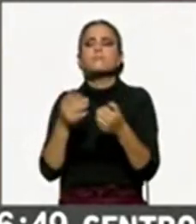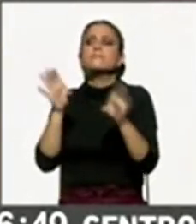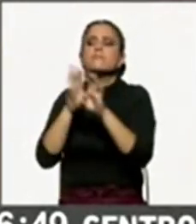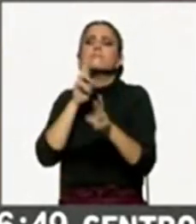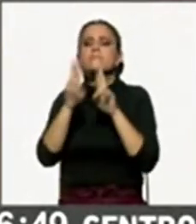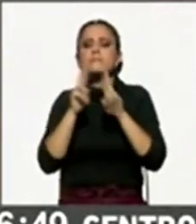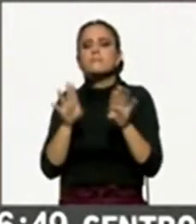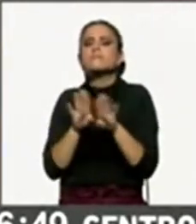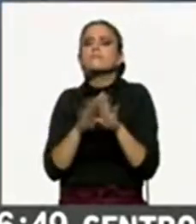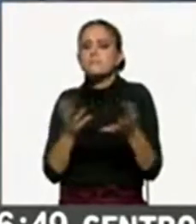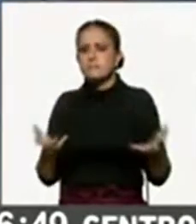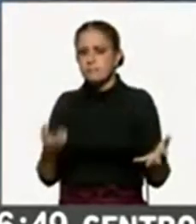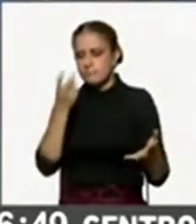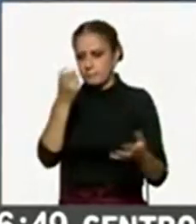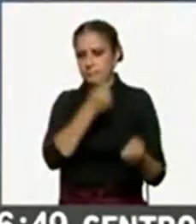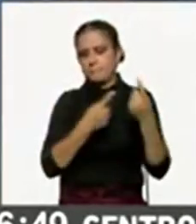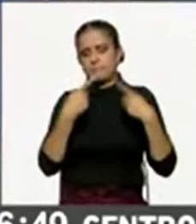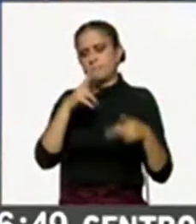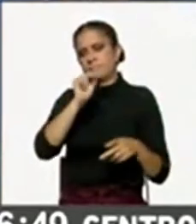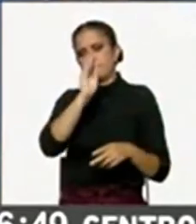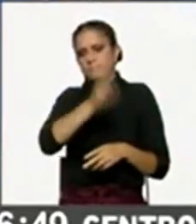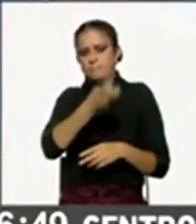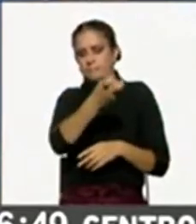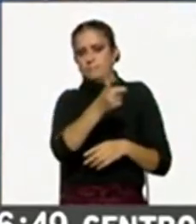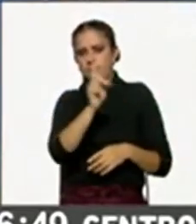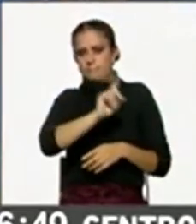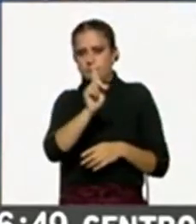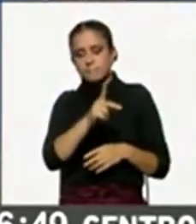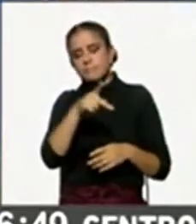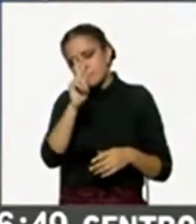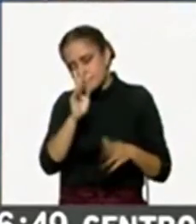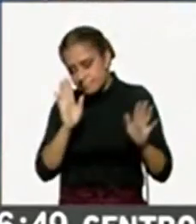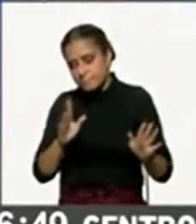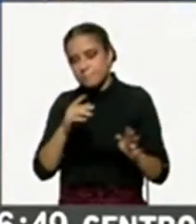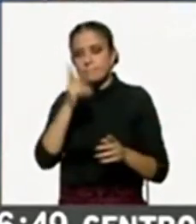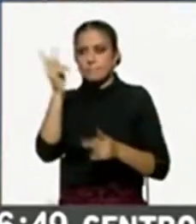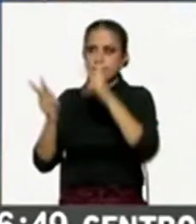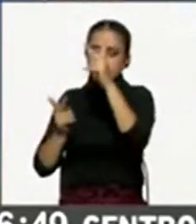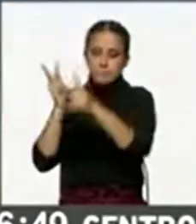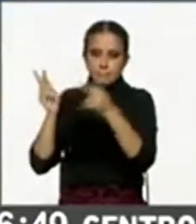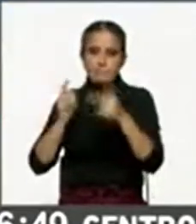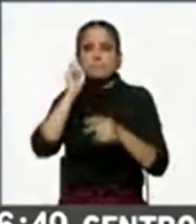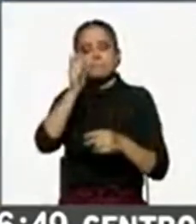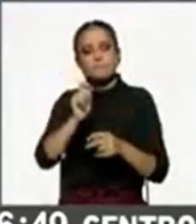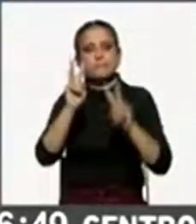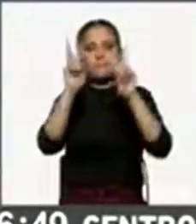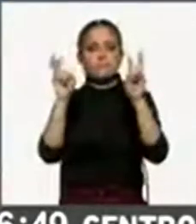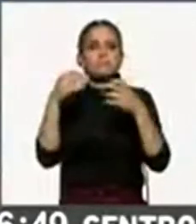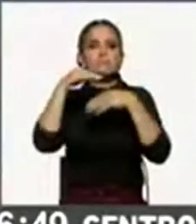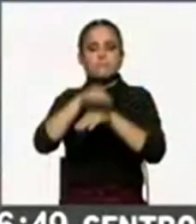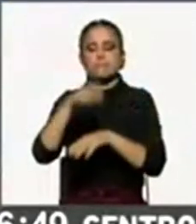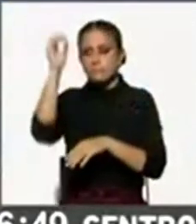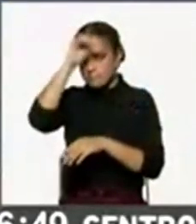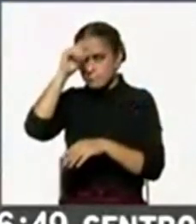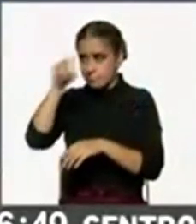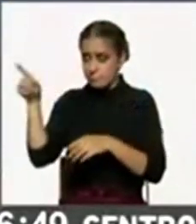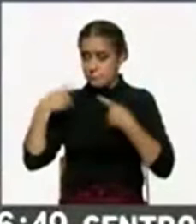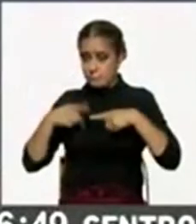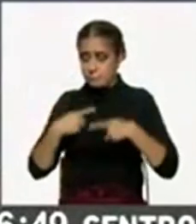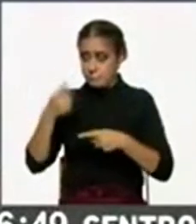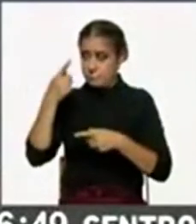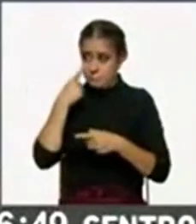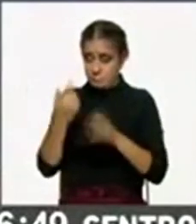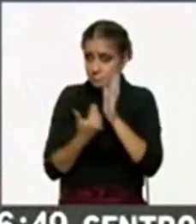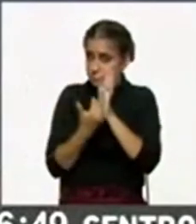está pensando ahora, ya no de la pandemia, sino del tema de recuperación económica. Es